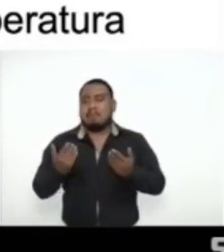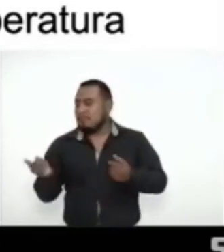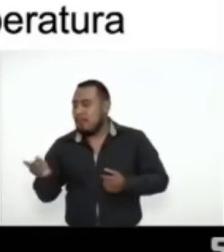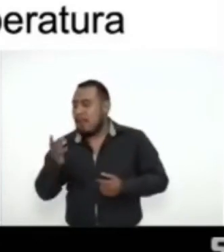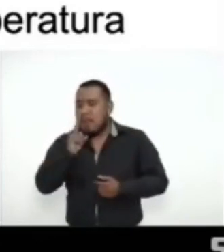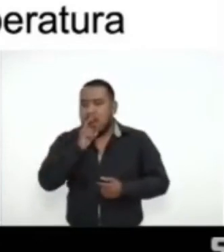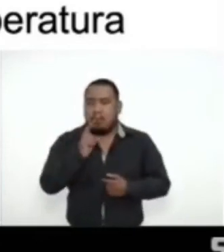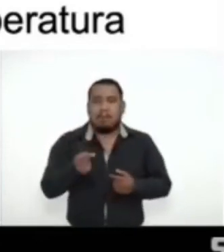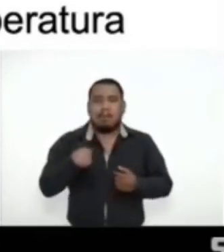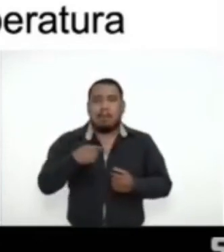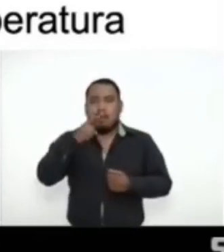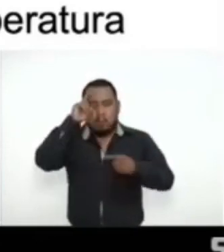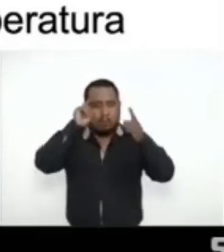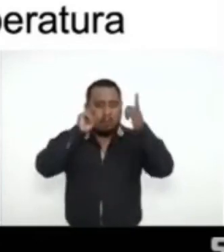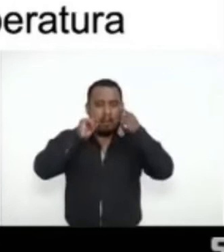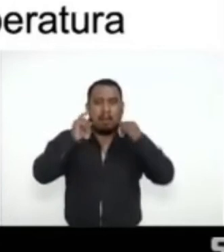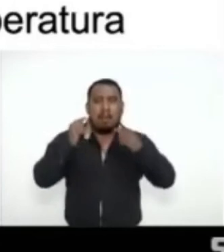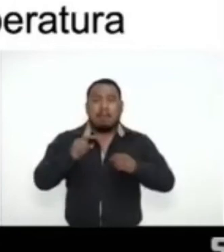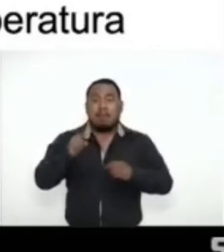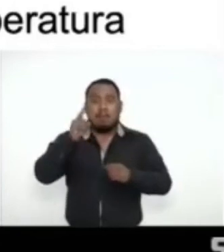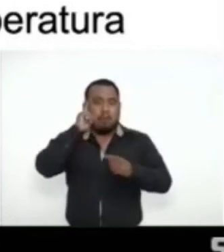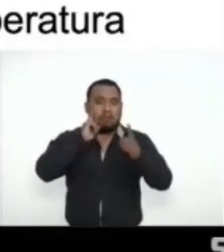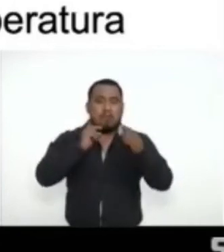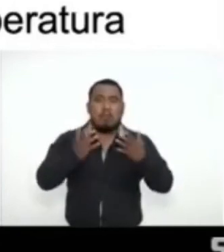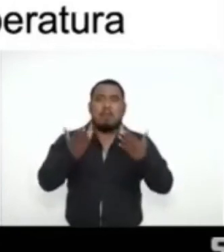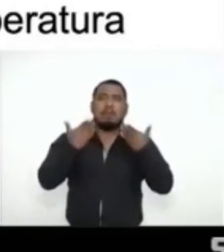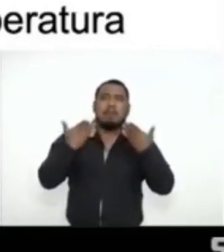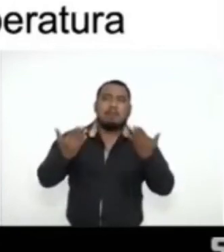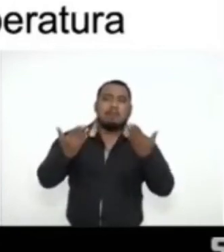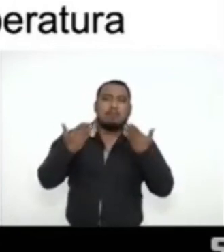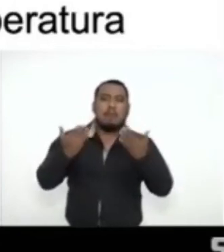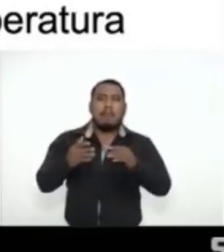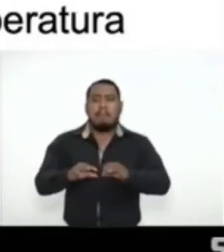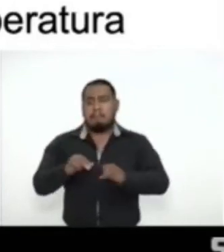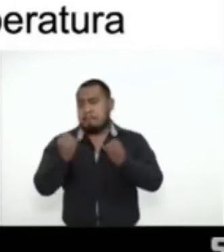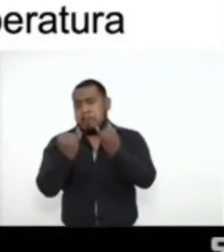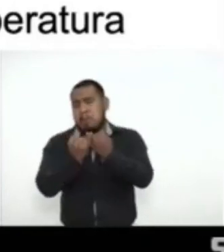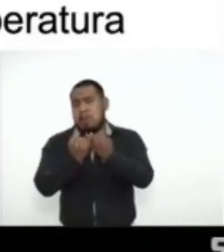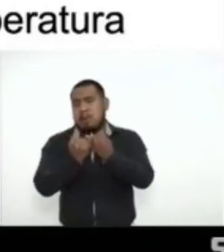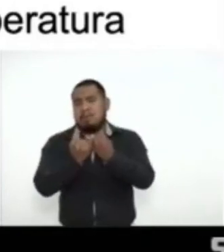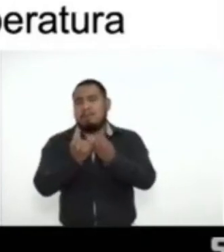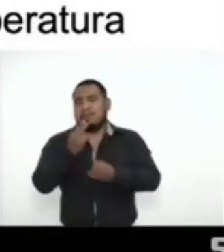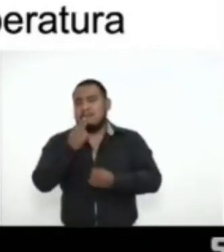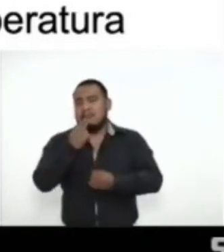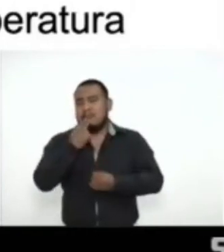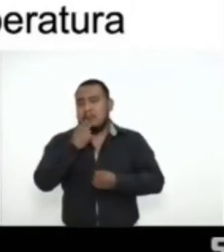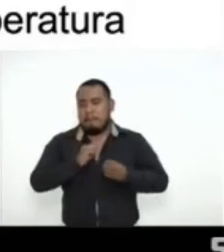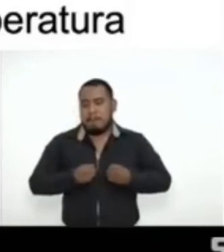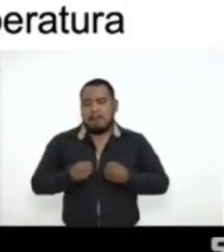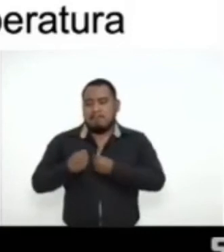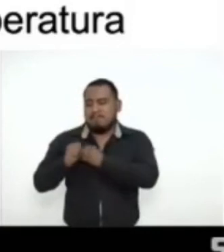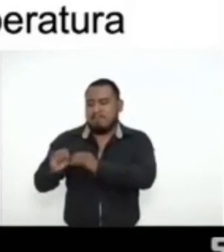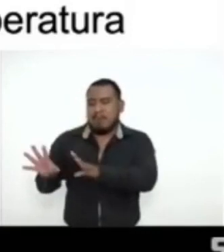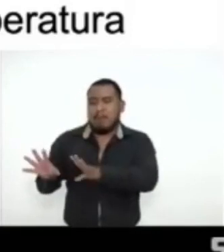cerca, me refresco. El sudor nos refresca, pero también nos sirve para eliminar toxina. Pero también